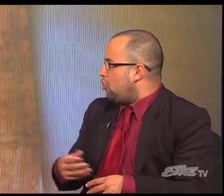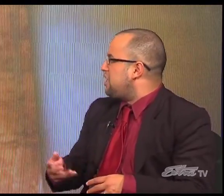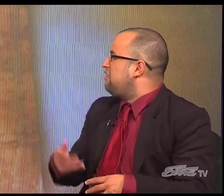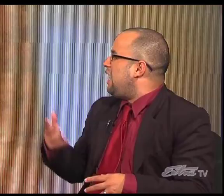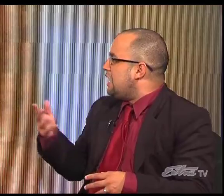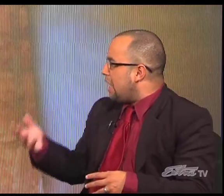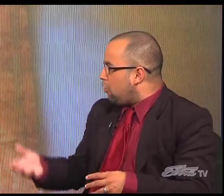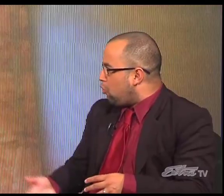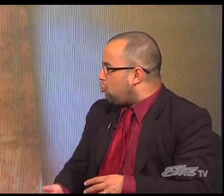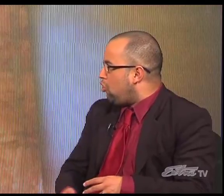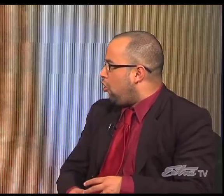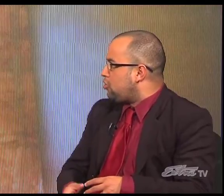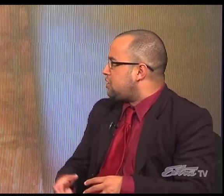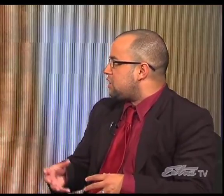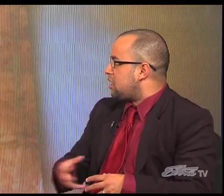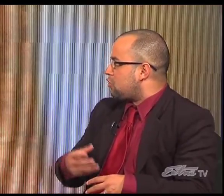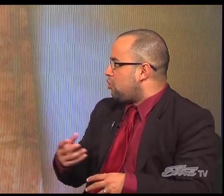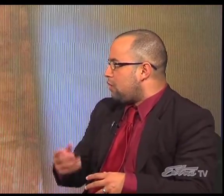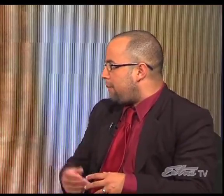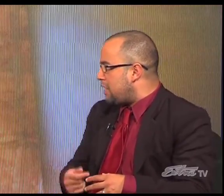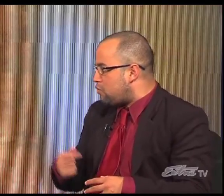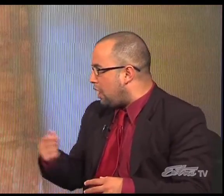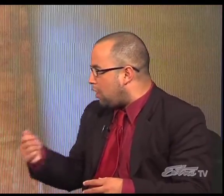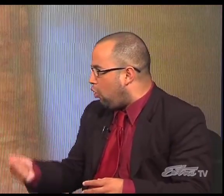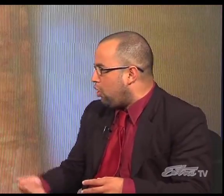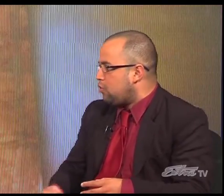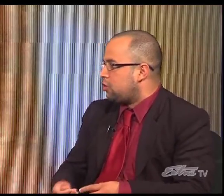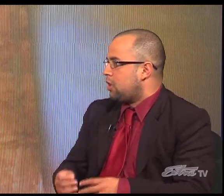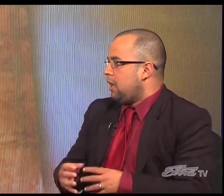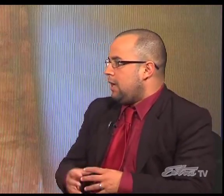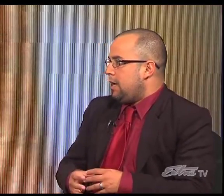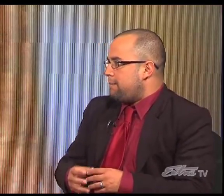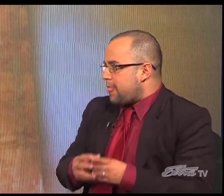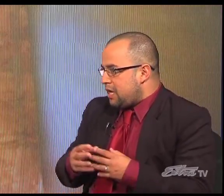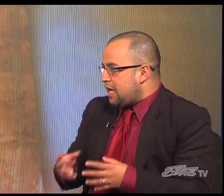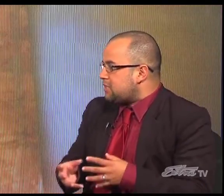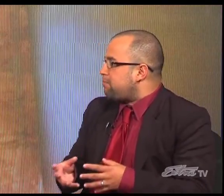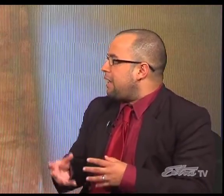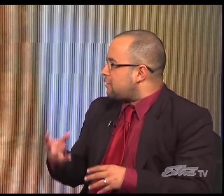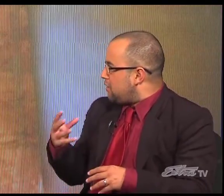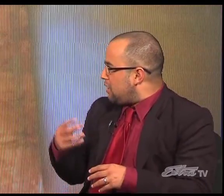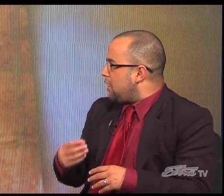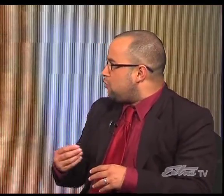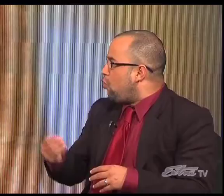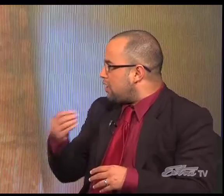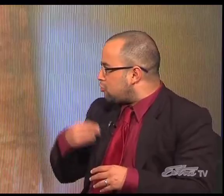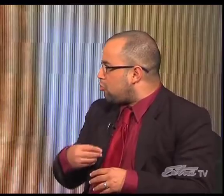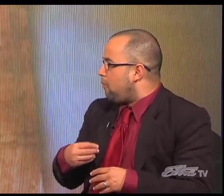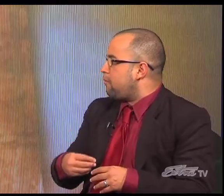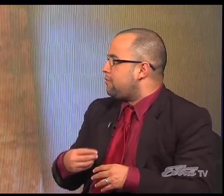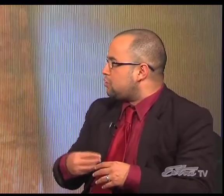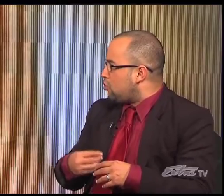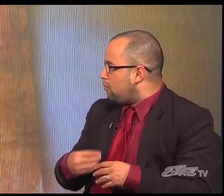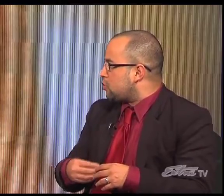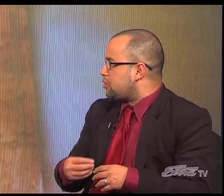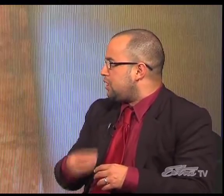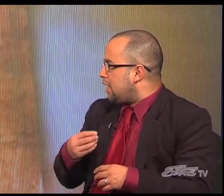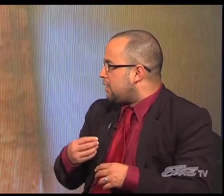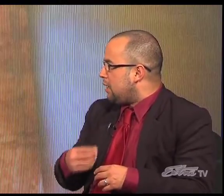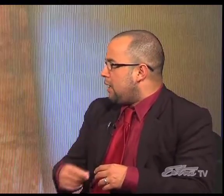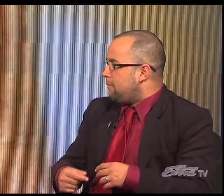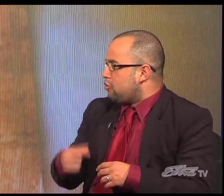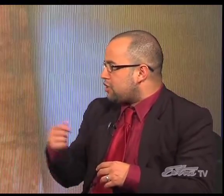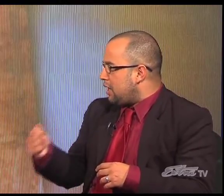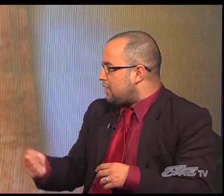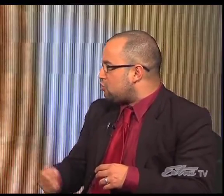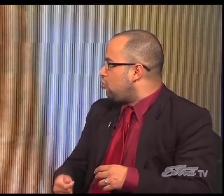murieron o si en realidad ocurrió o si se trató de una película de Hollywood. Y es parte de nuestro compromiso como